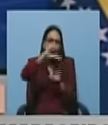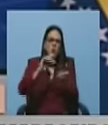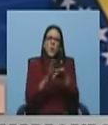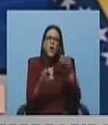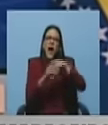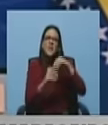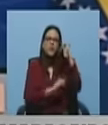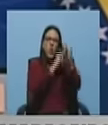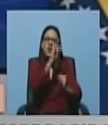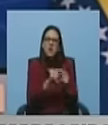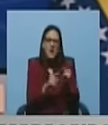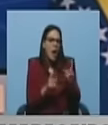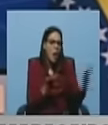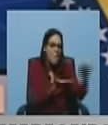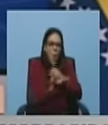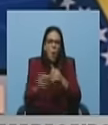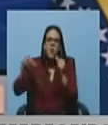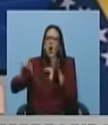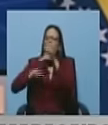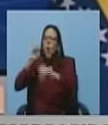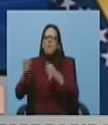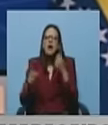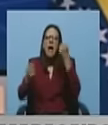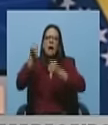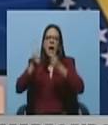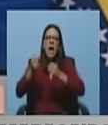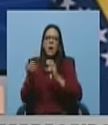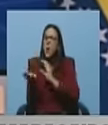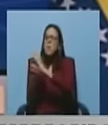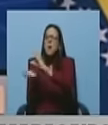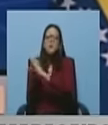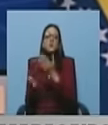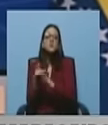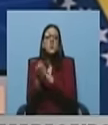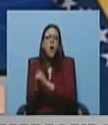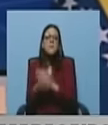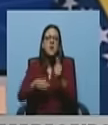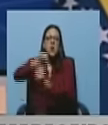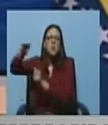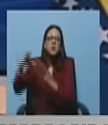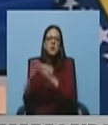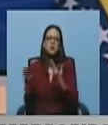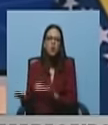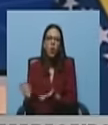extranjero, de la Fundación Simón Bolívar de Sitco.